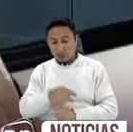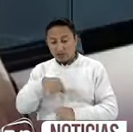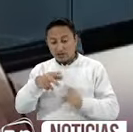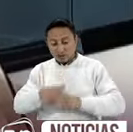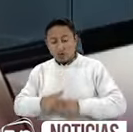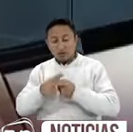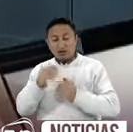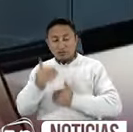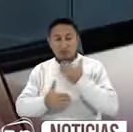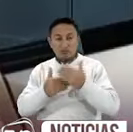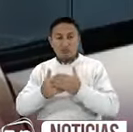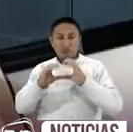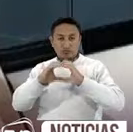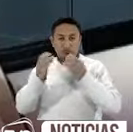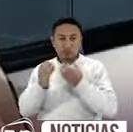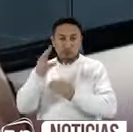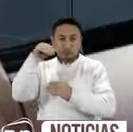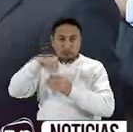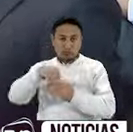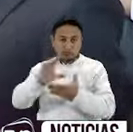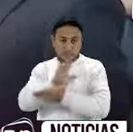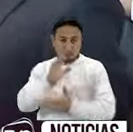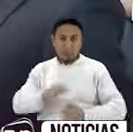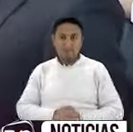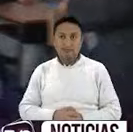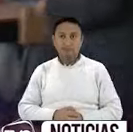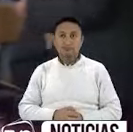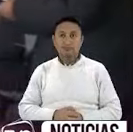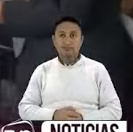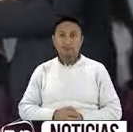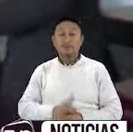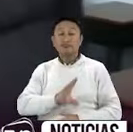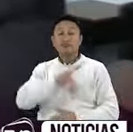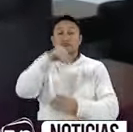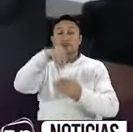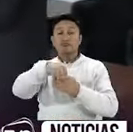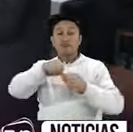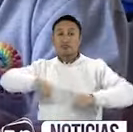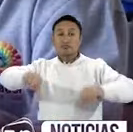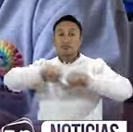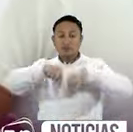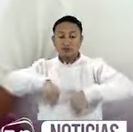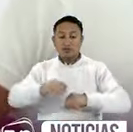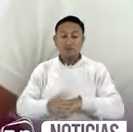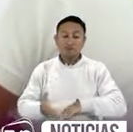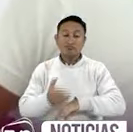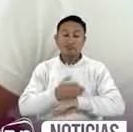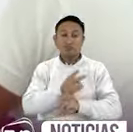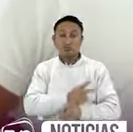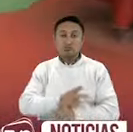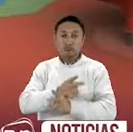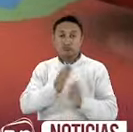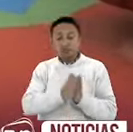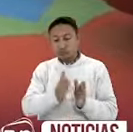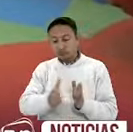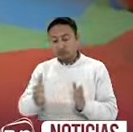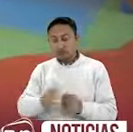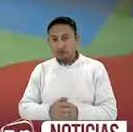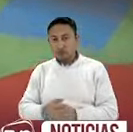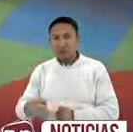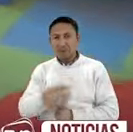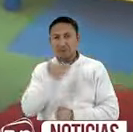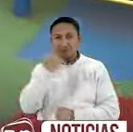volver paulatinamente a las unidades educativas. Para volver a las aulas se necesitan protocolos de cuidado y cómo actuar en